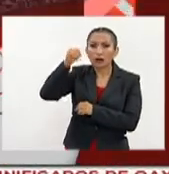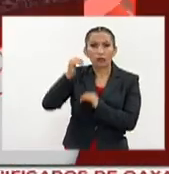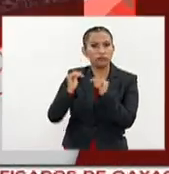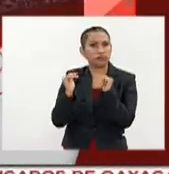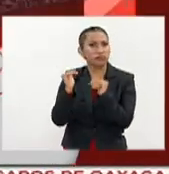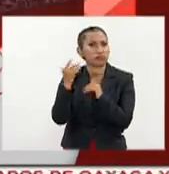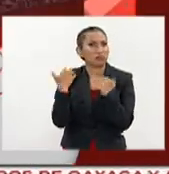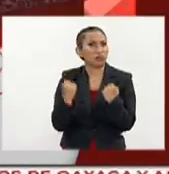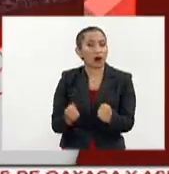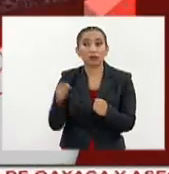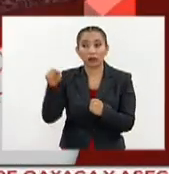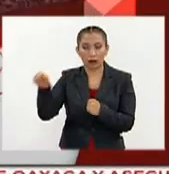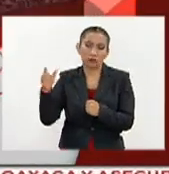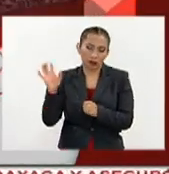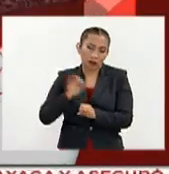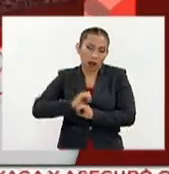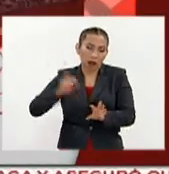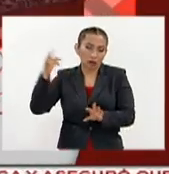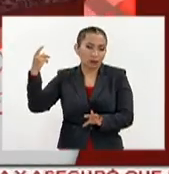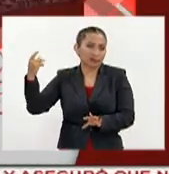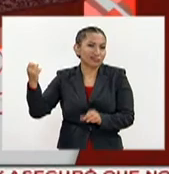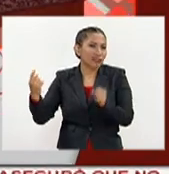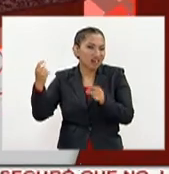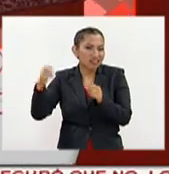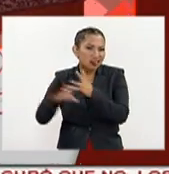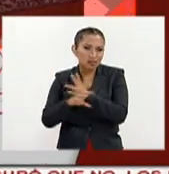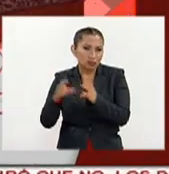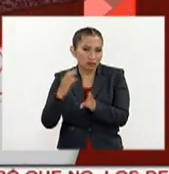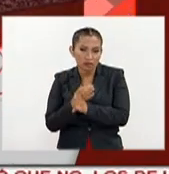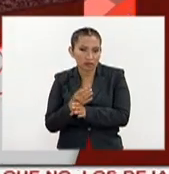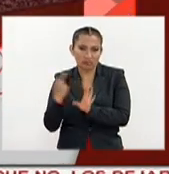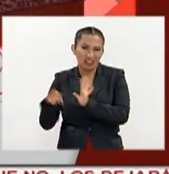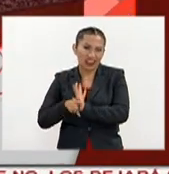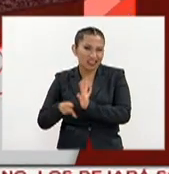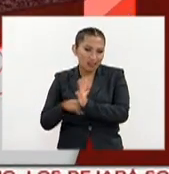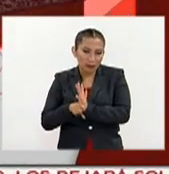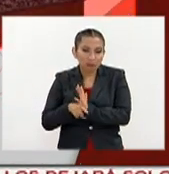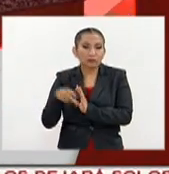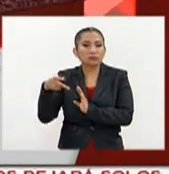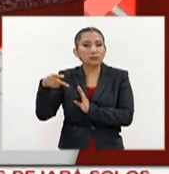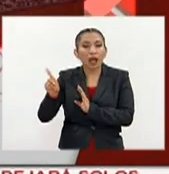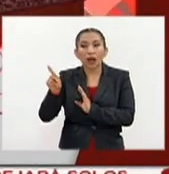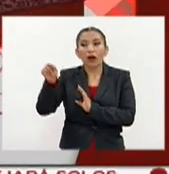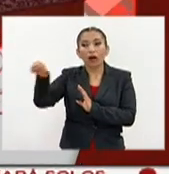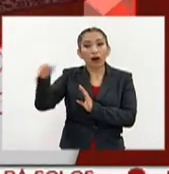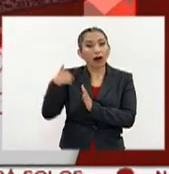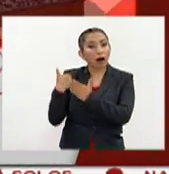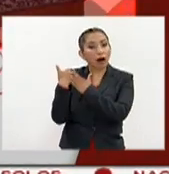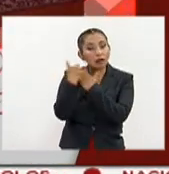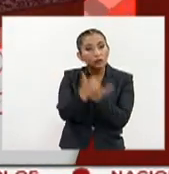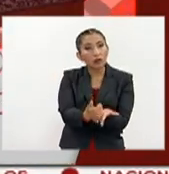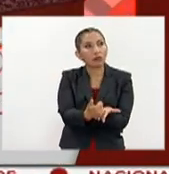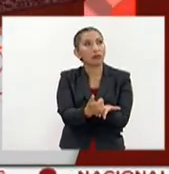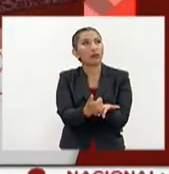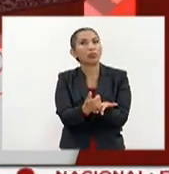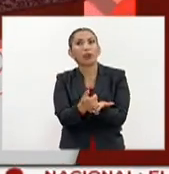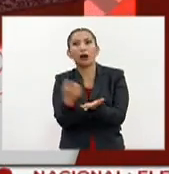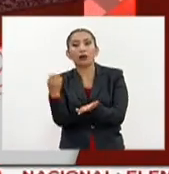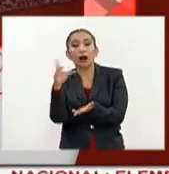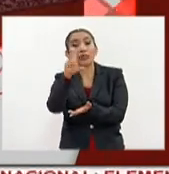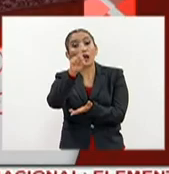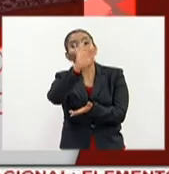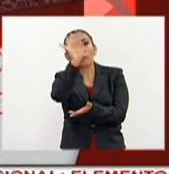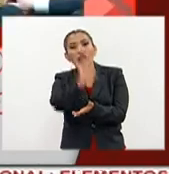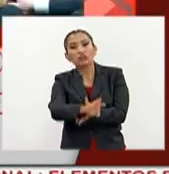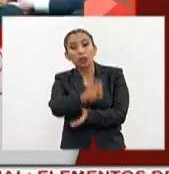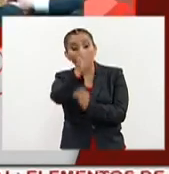experimentarlo, a costa de ciertos elementos que no son del todo positivos. Pero lo importante es que contribuyen en más del